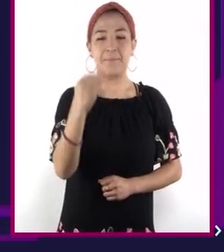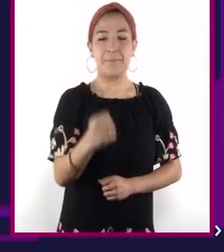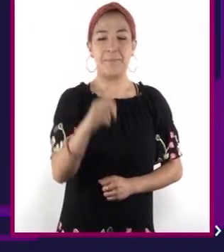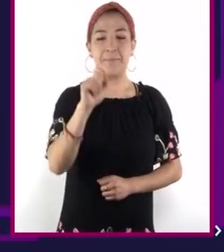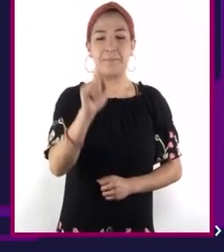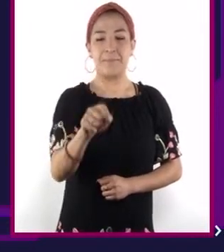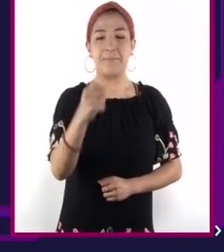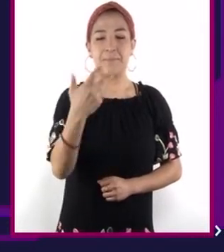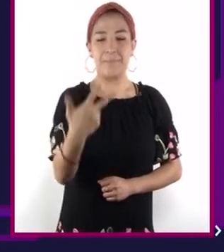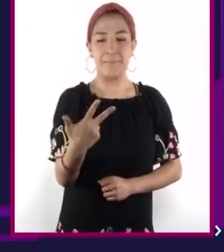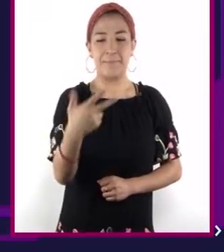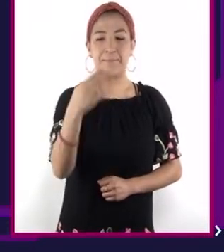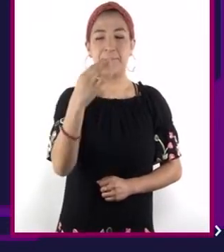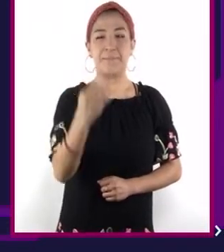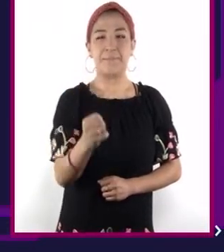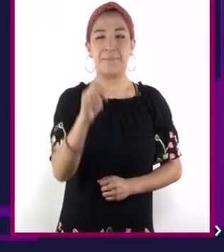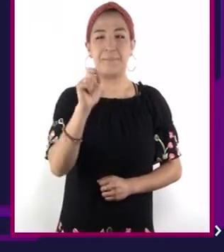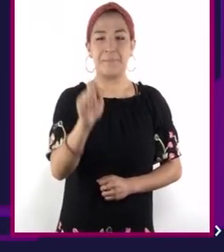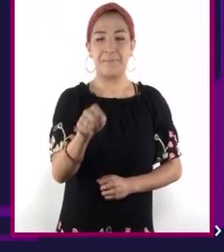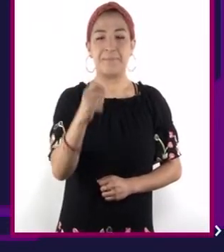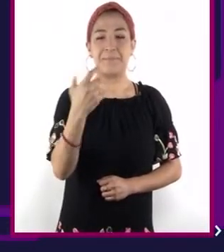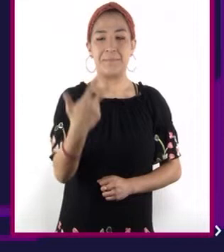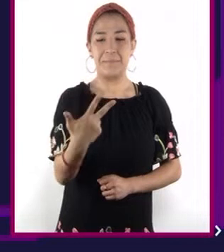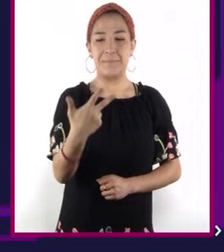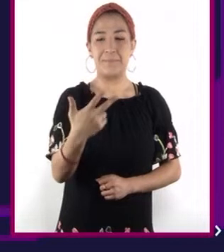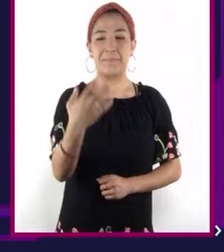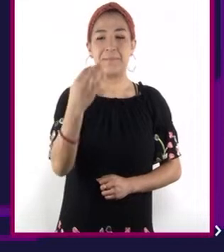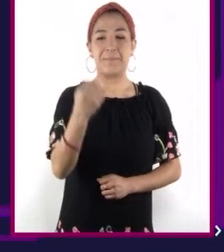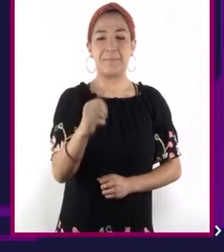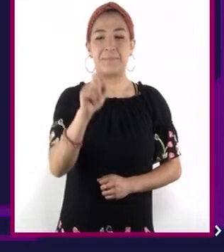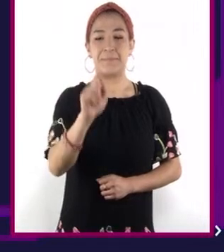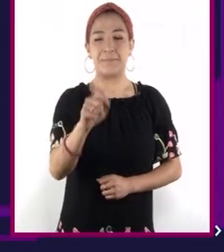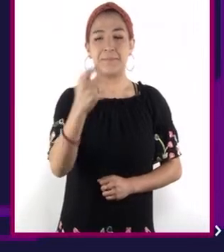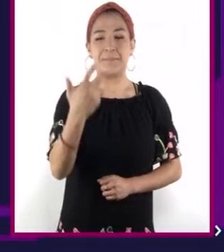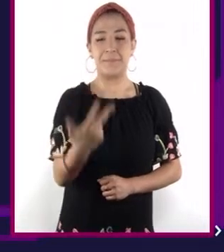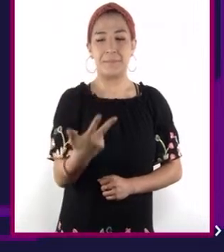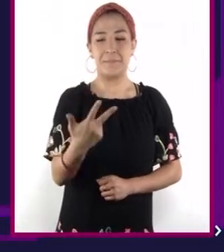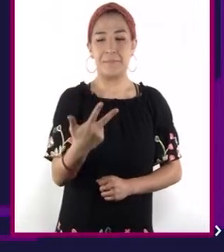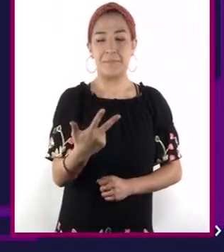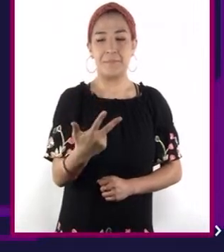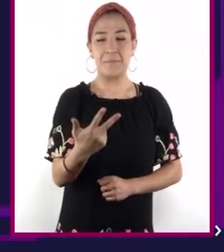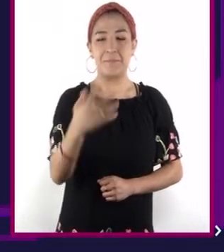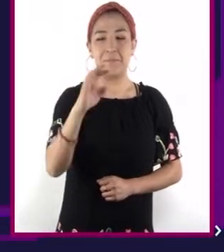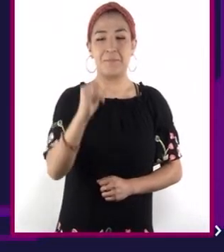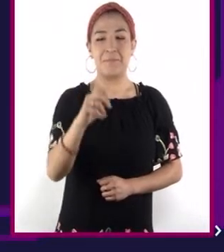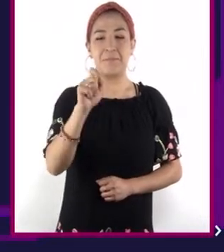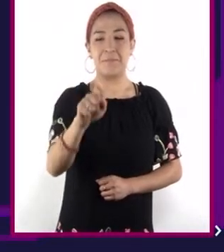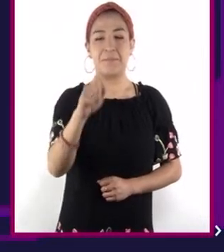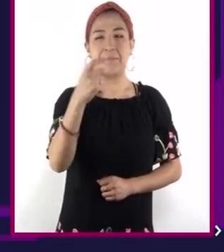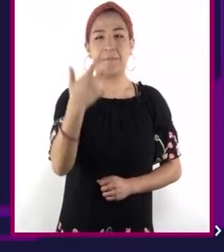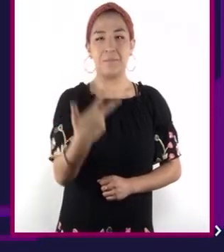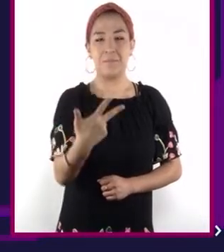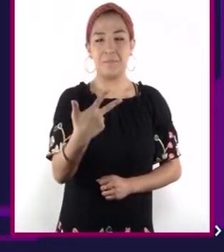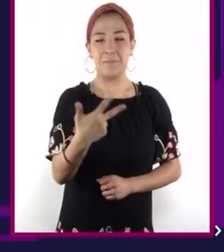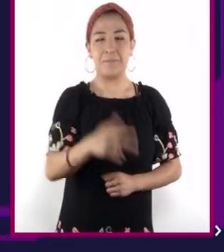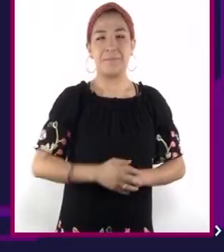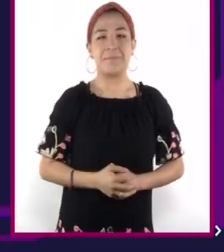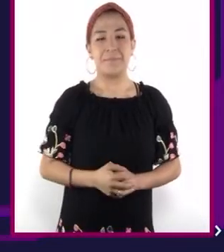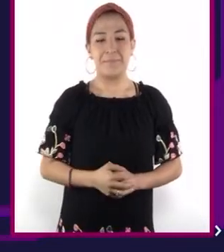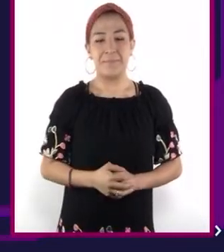9.8, 9.8, 9.8, 9.8,